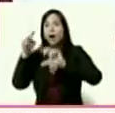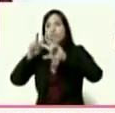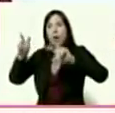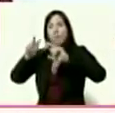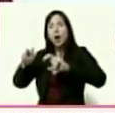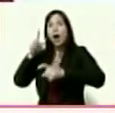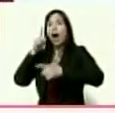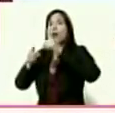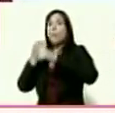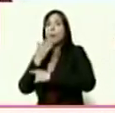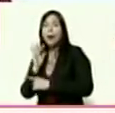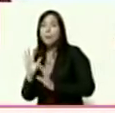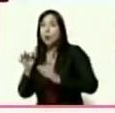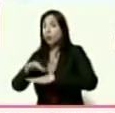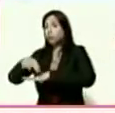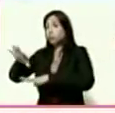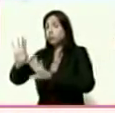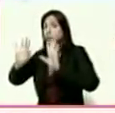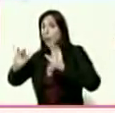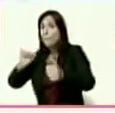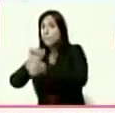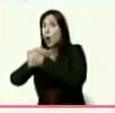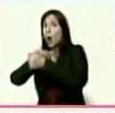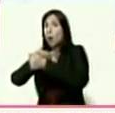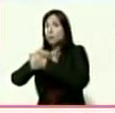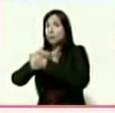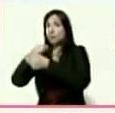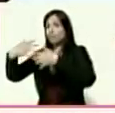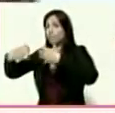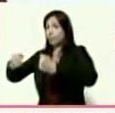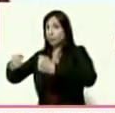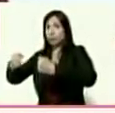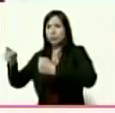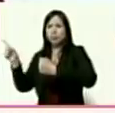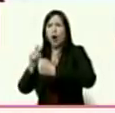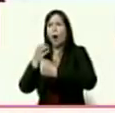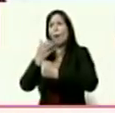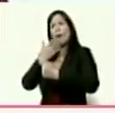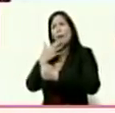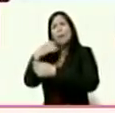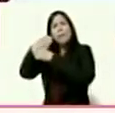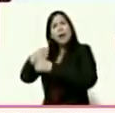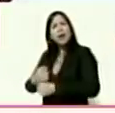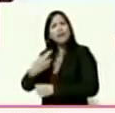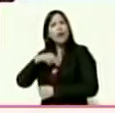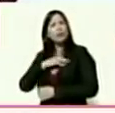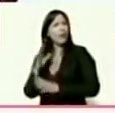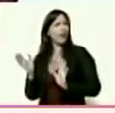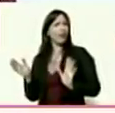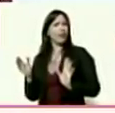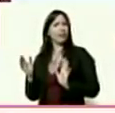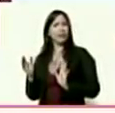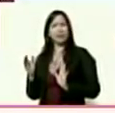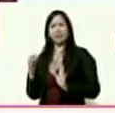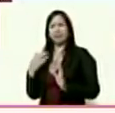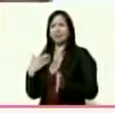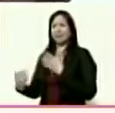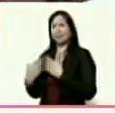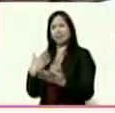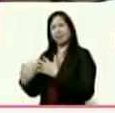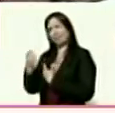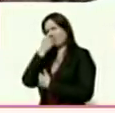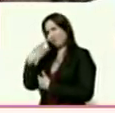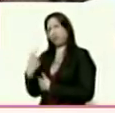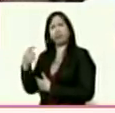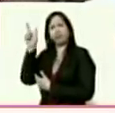algo lo dejaron detenido, pues. Entonces no es que lo estamos esperando. En verdad, esa señora a nosotros no nos da ni frío ni calor. Pero lo que no